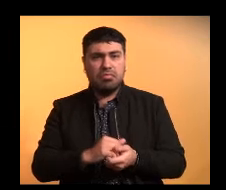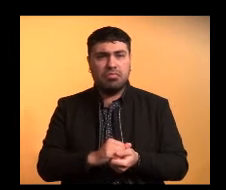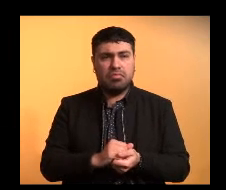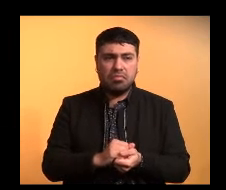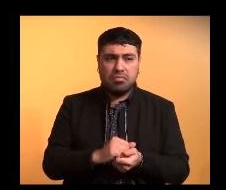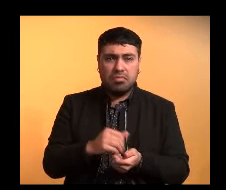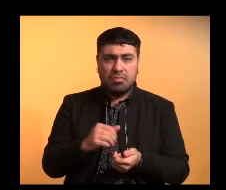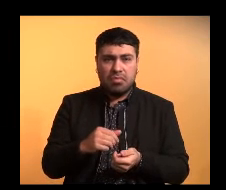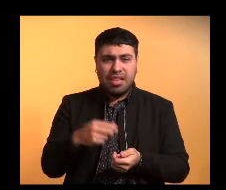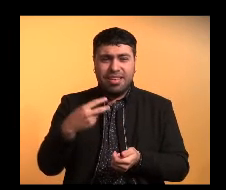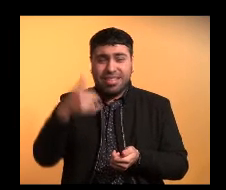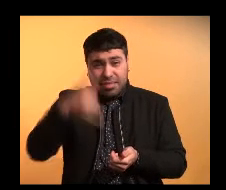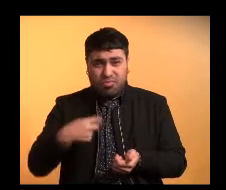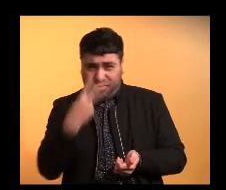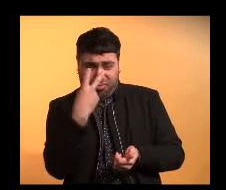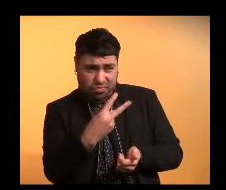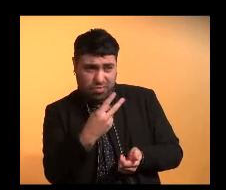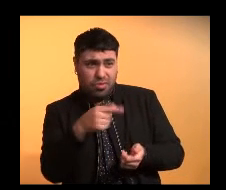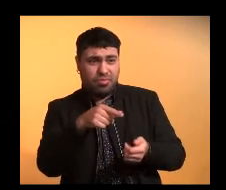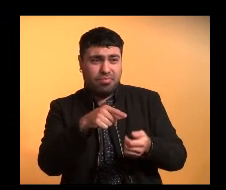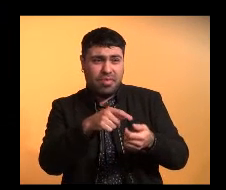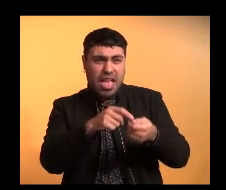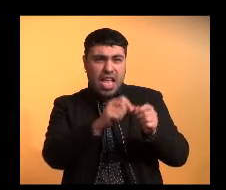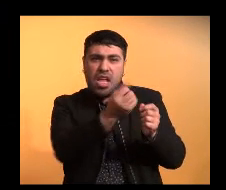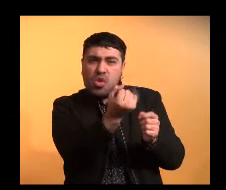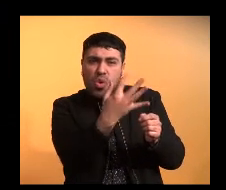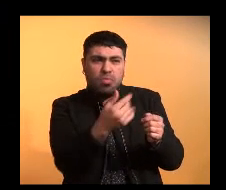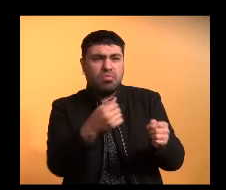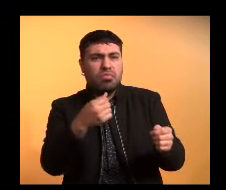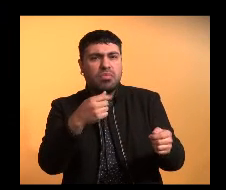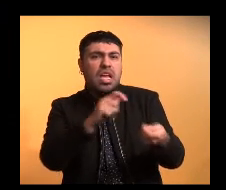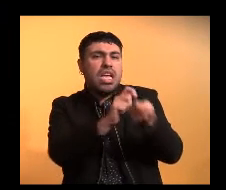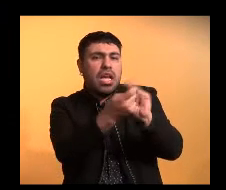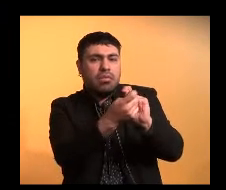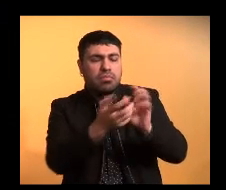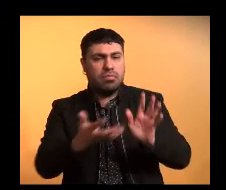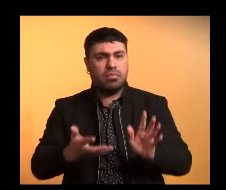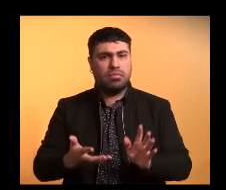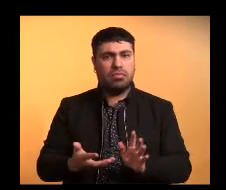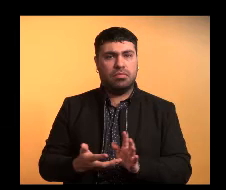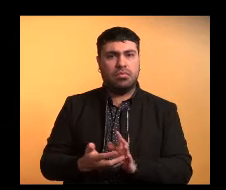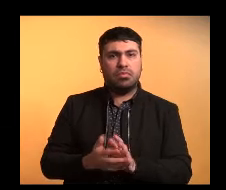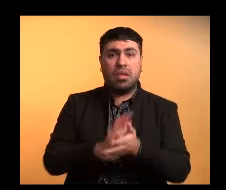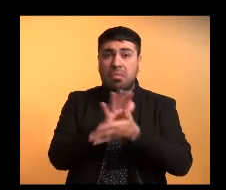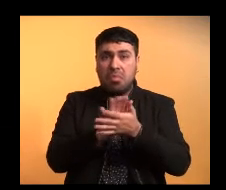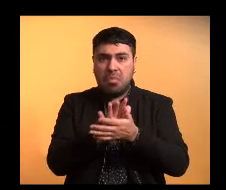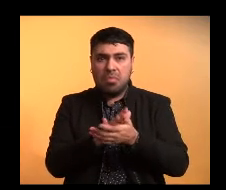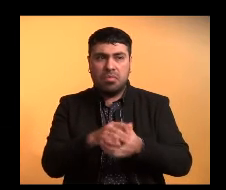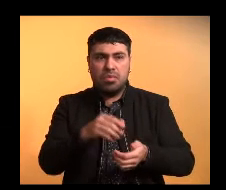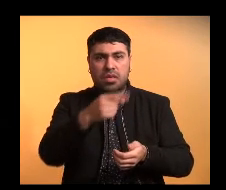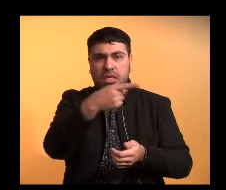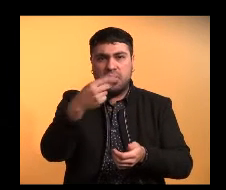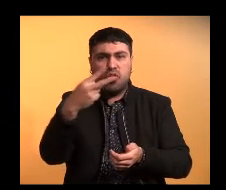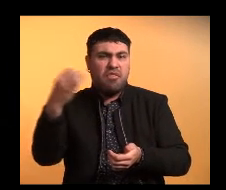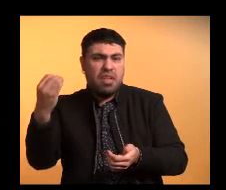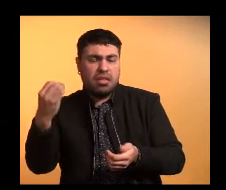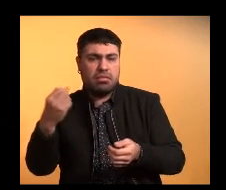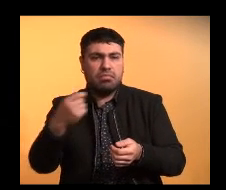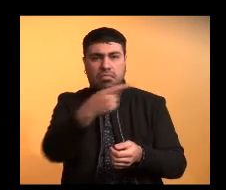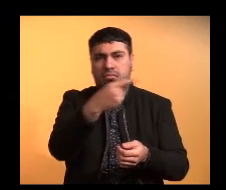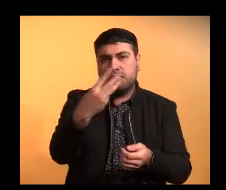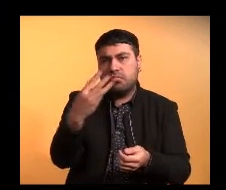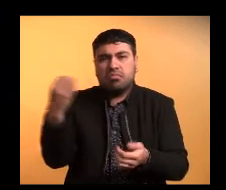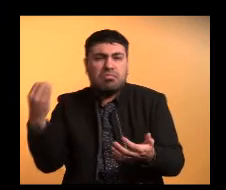va a variar. Hasta hace 2 años, hasta hace 2 o 3 años, el número escrito de algas era cerca de 120, 130.